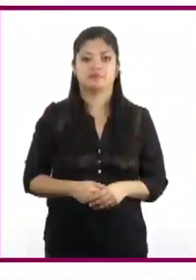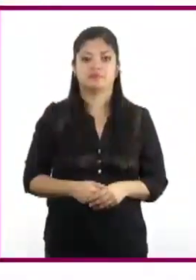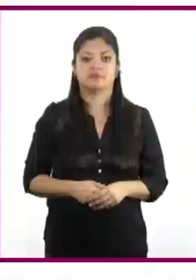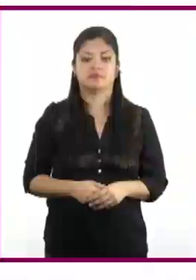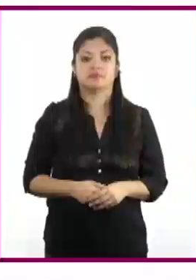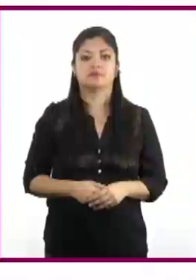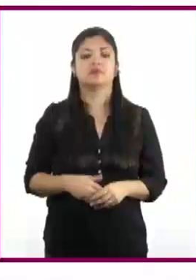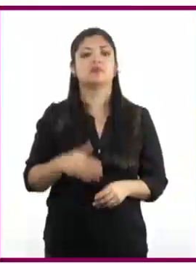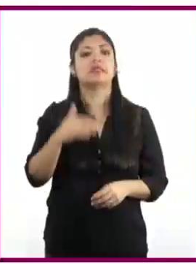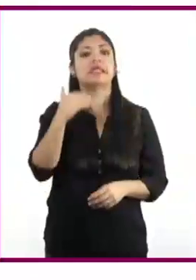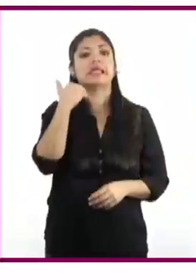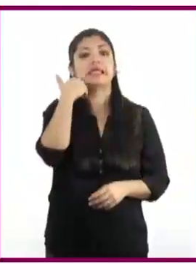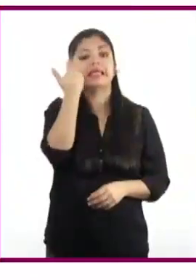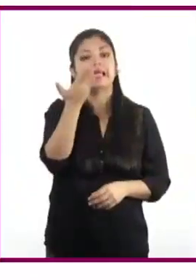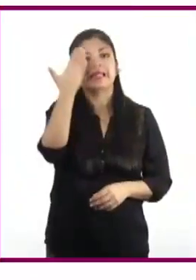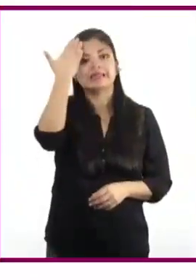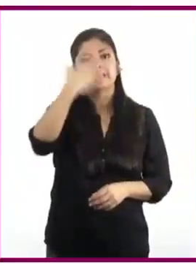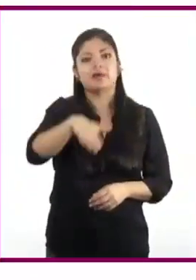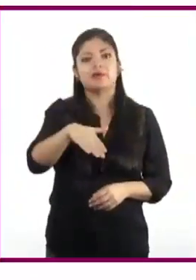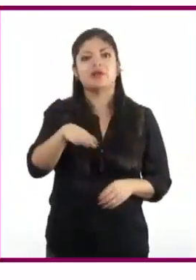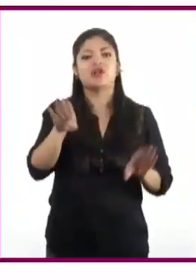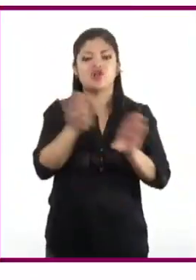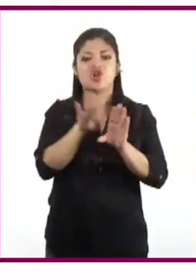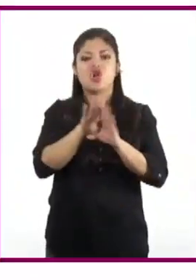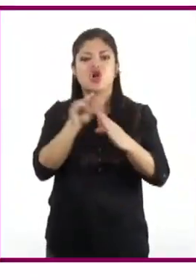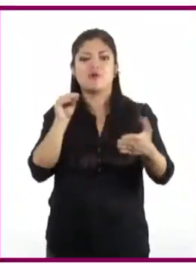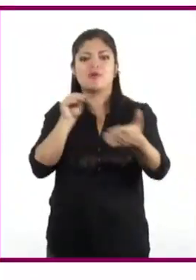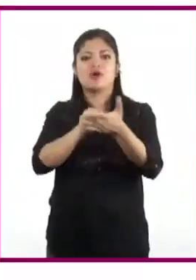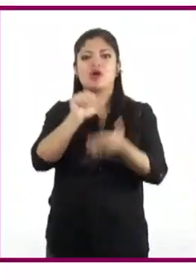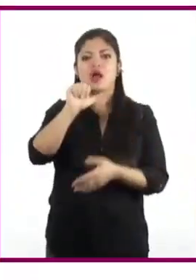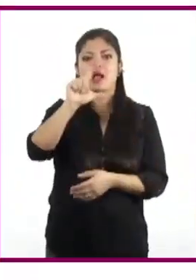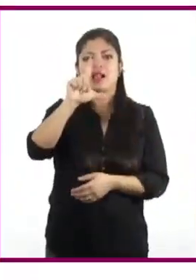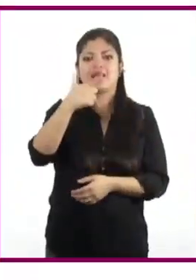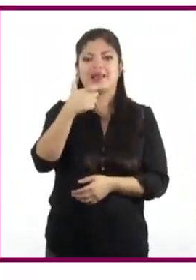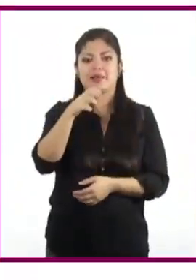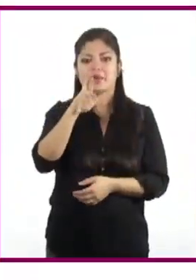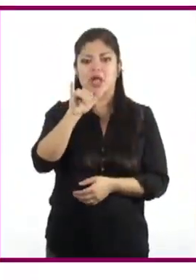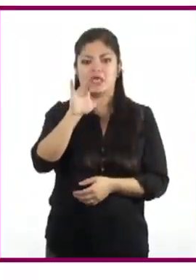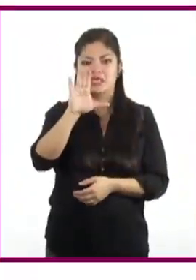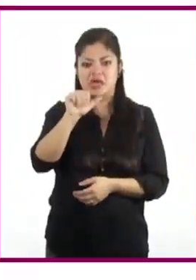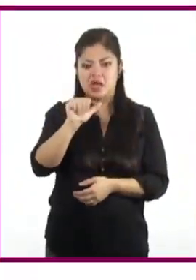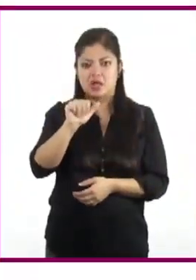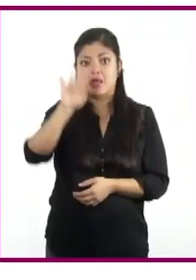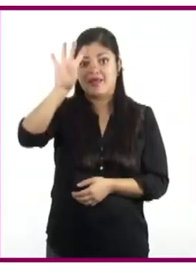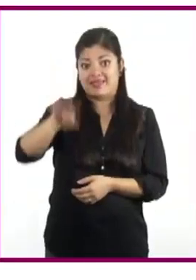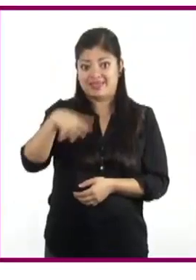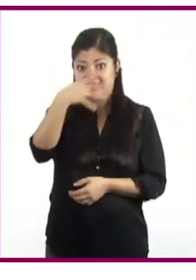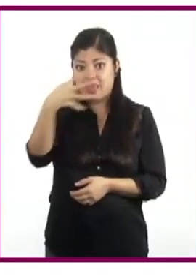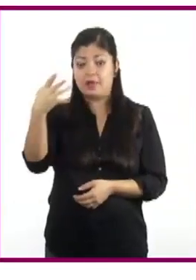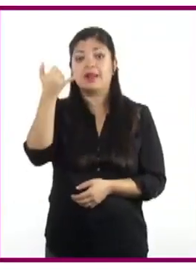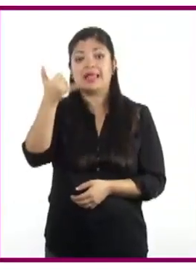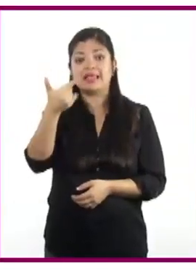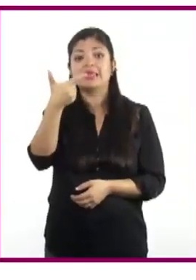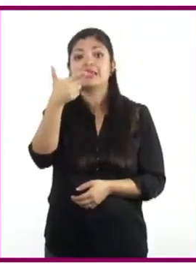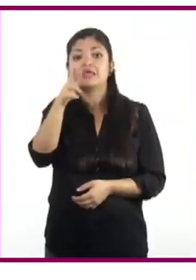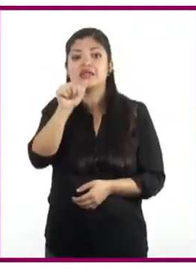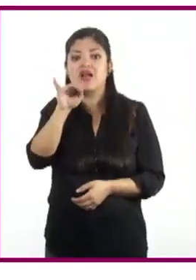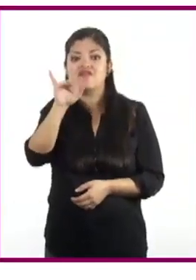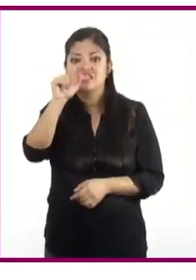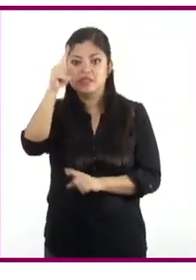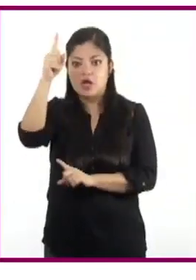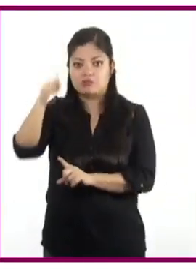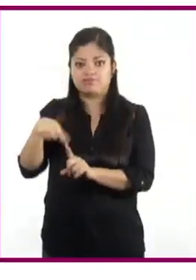Si quieres saber cuál es la representación algebraica, tabular y gráfica del llenado de un recipiente